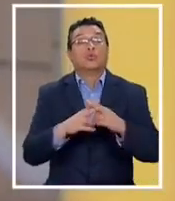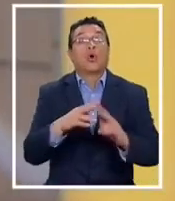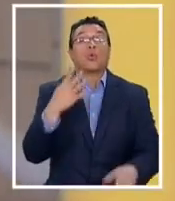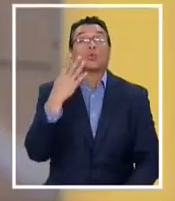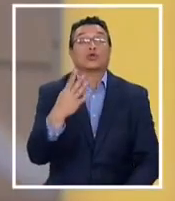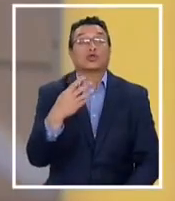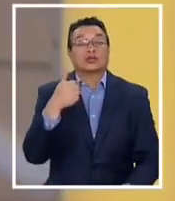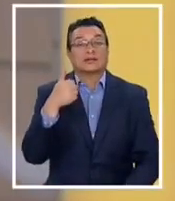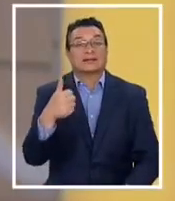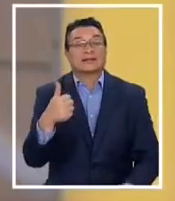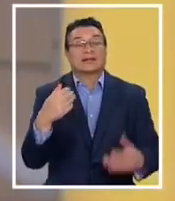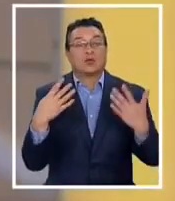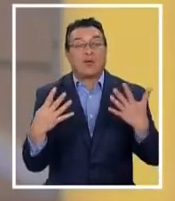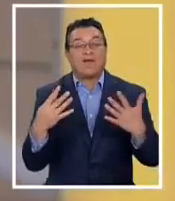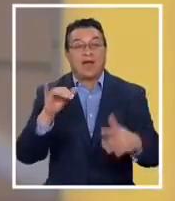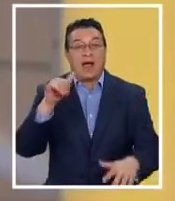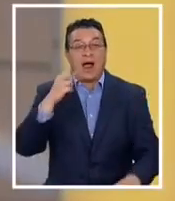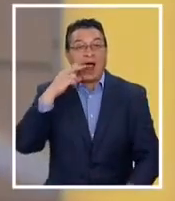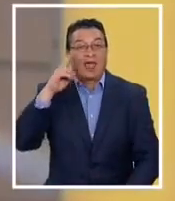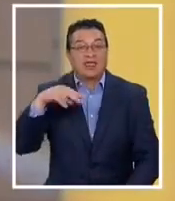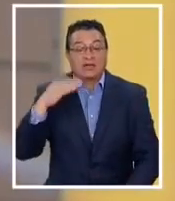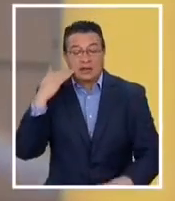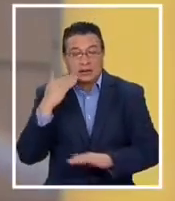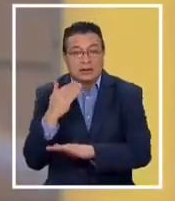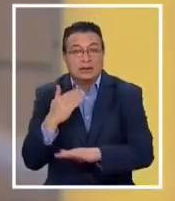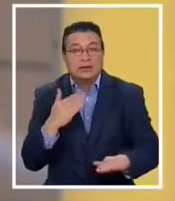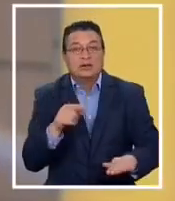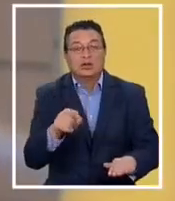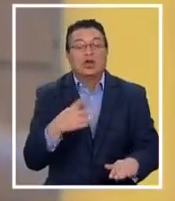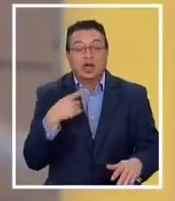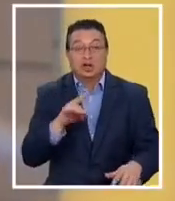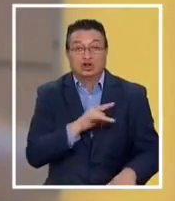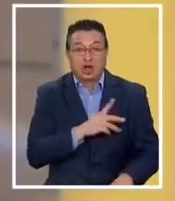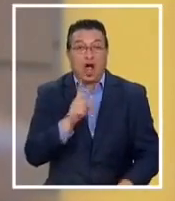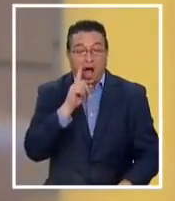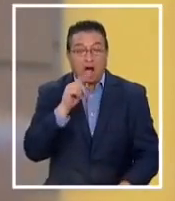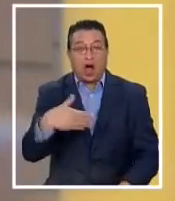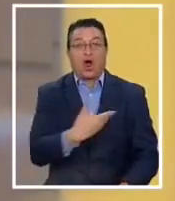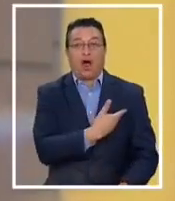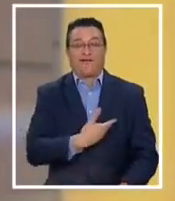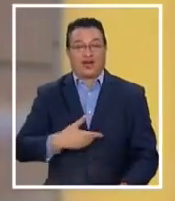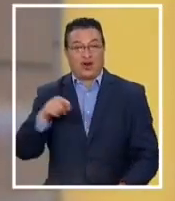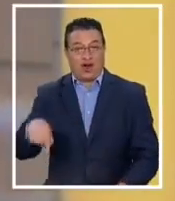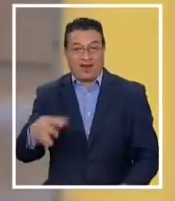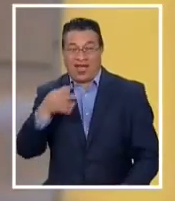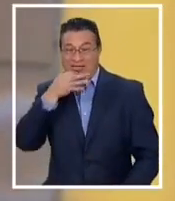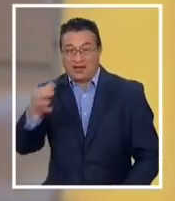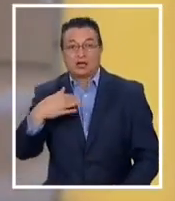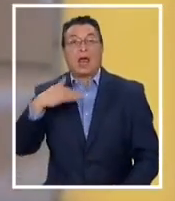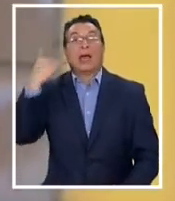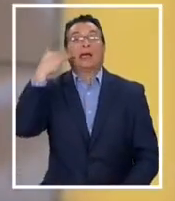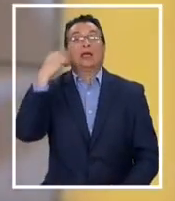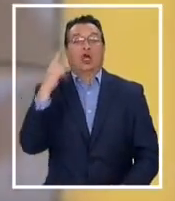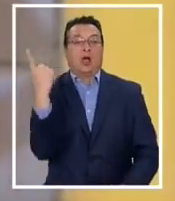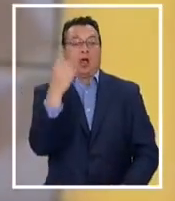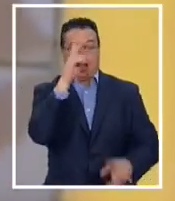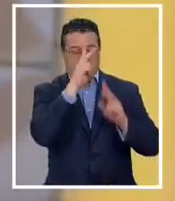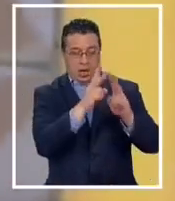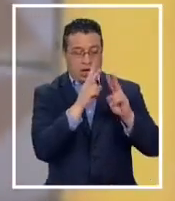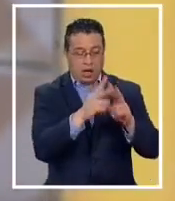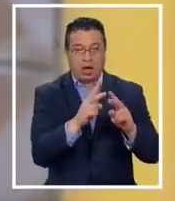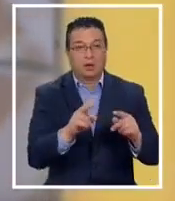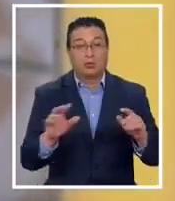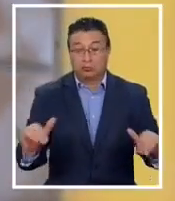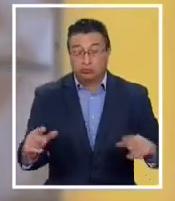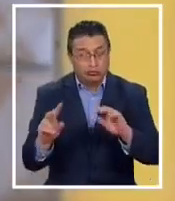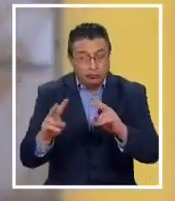469 jardines infantiles que hoy día chile tiene de más y que este gobierno que decía tener a los niños primero en la fila no ha construido